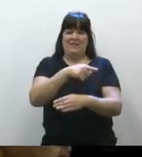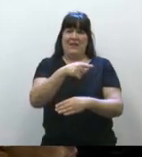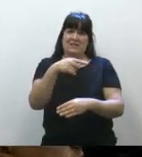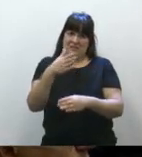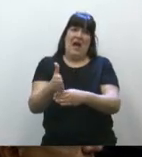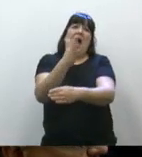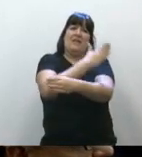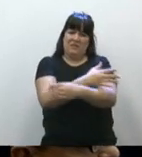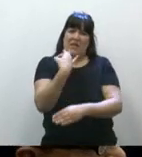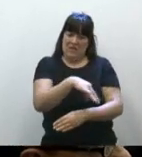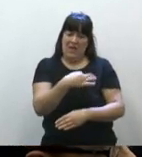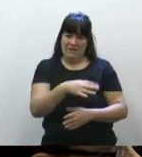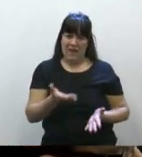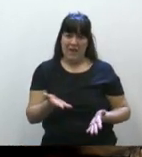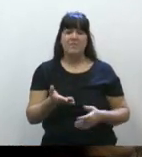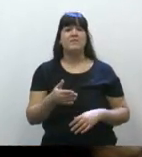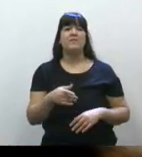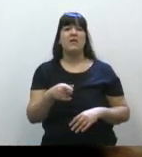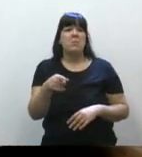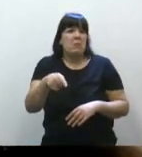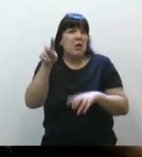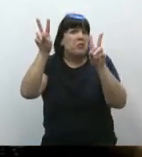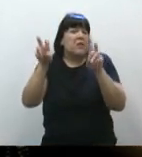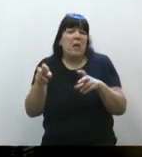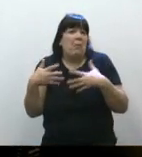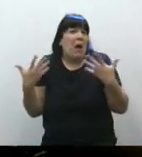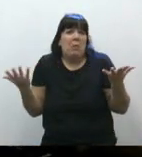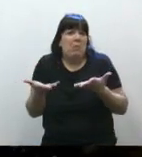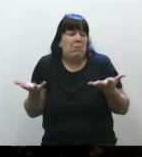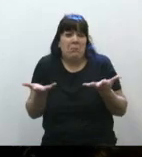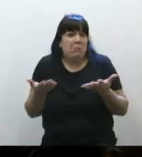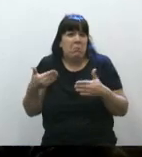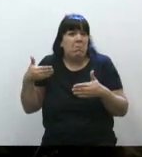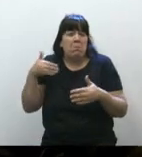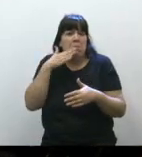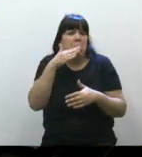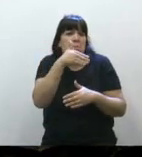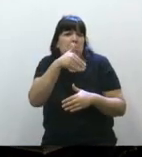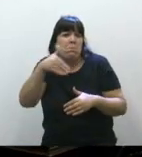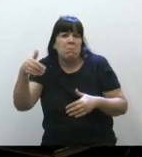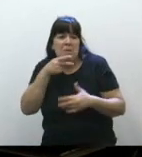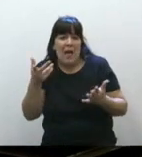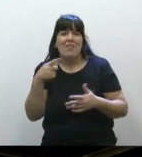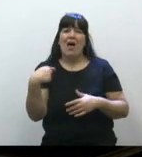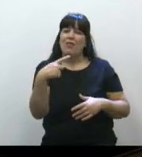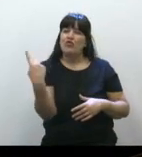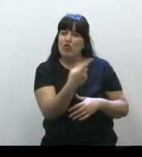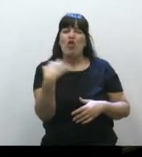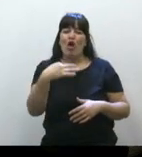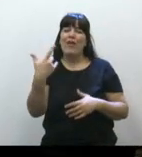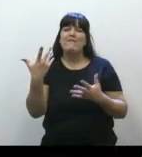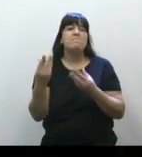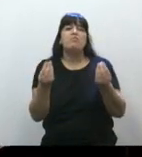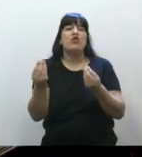yo digo que este tema se nos pasó debemos hacer una autocrítica tal vez